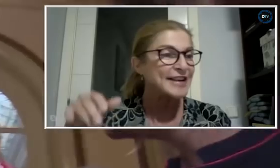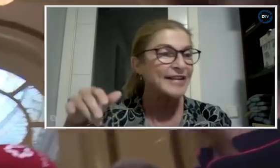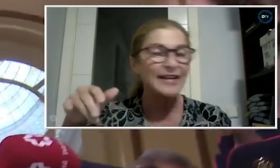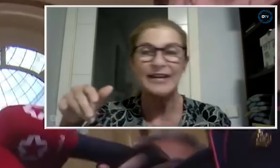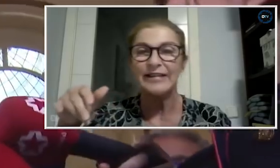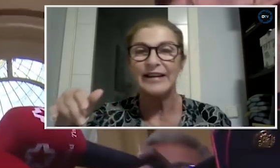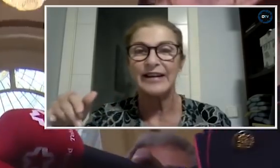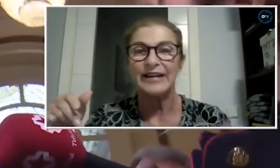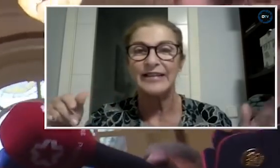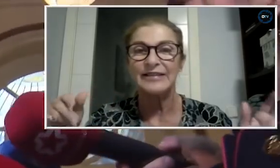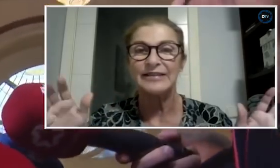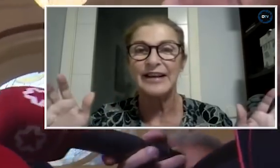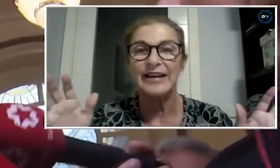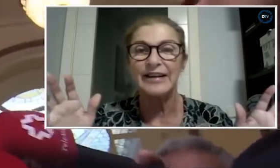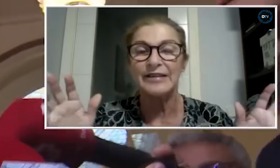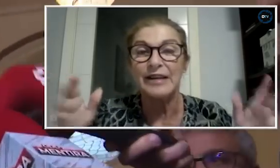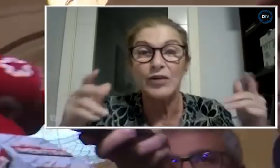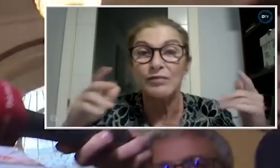una serie